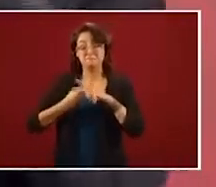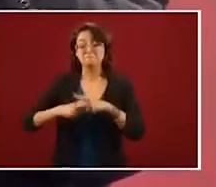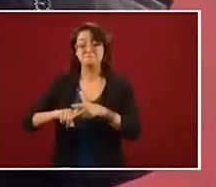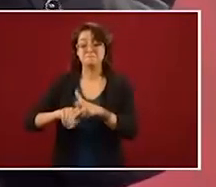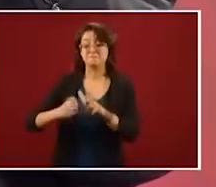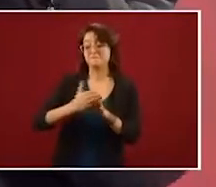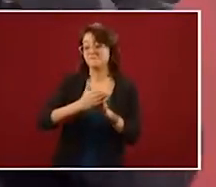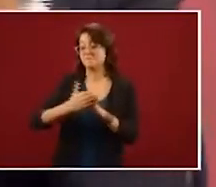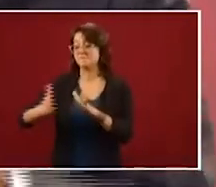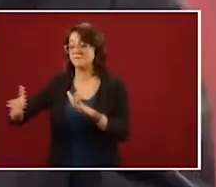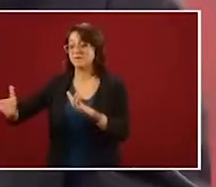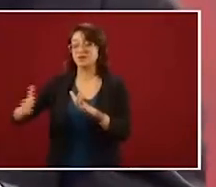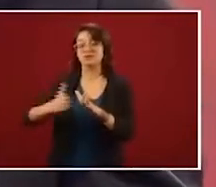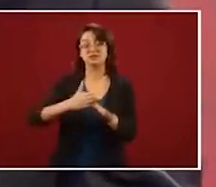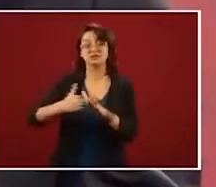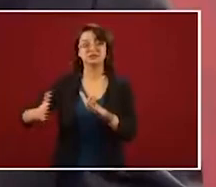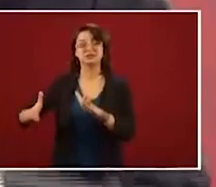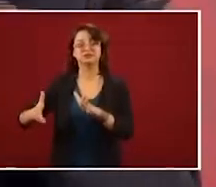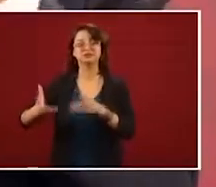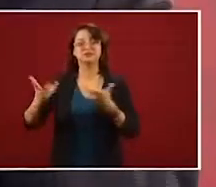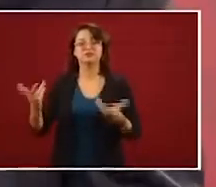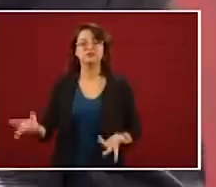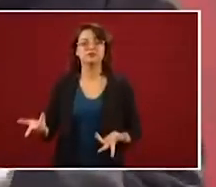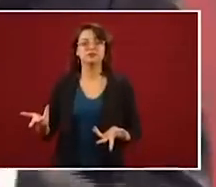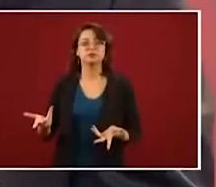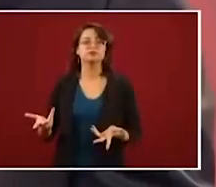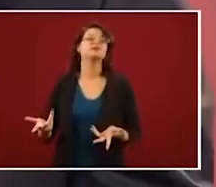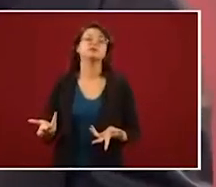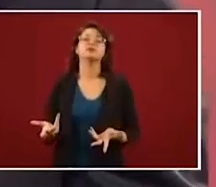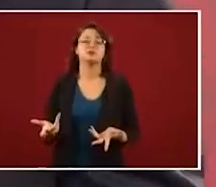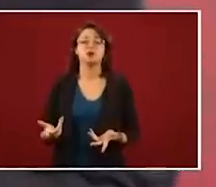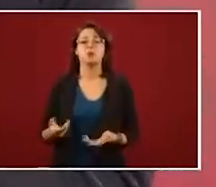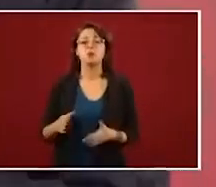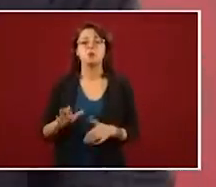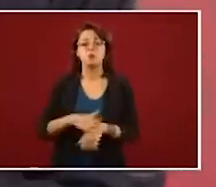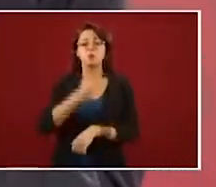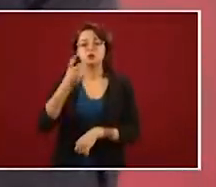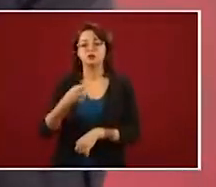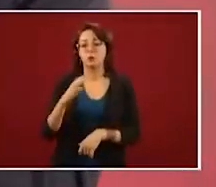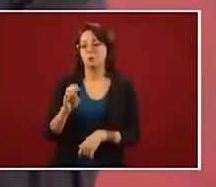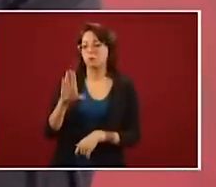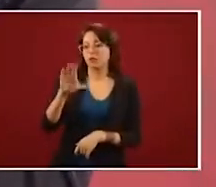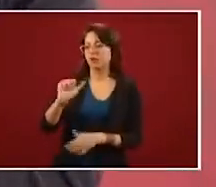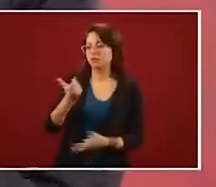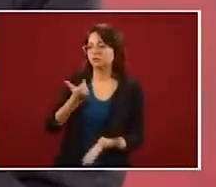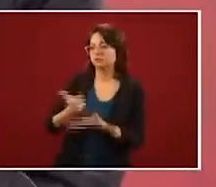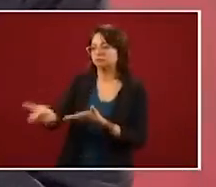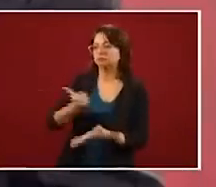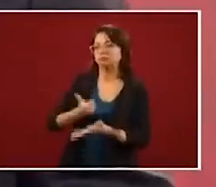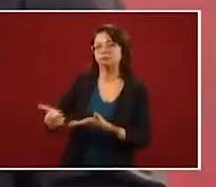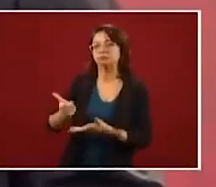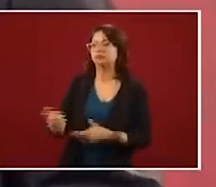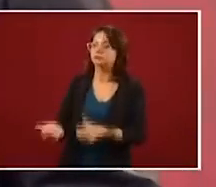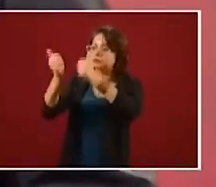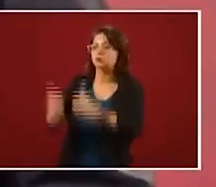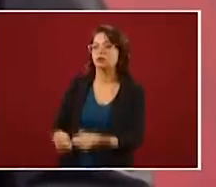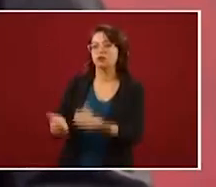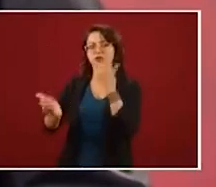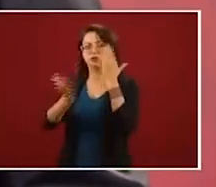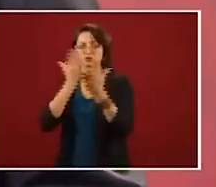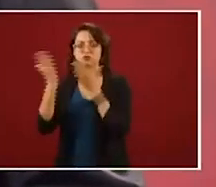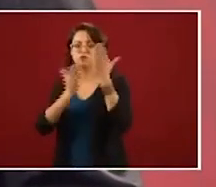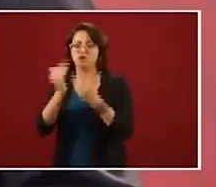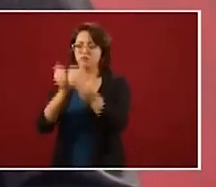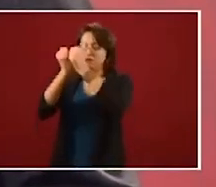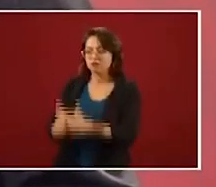Y muy claramente el propósito es mantener a los jóvenes en la escuela.